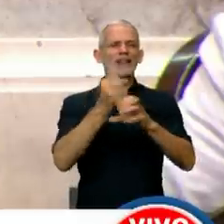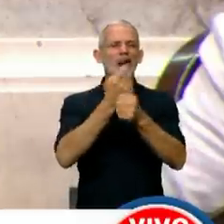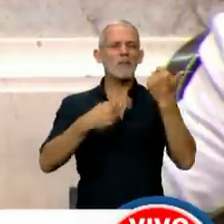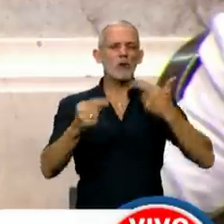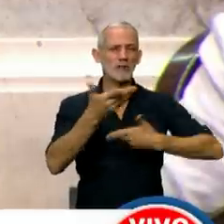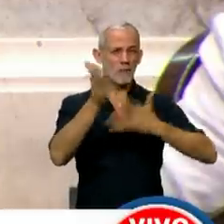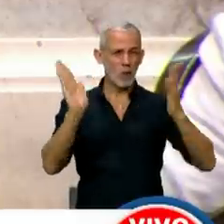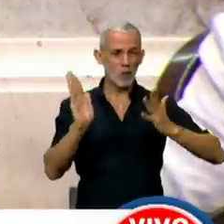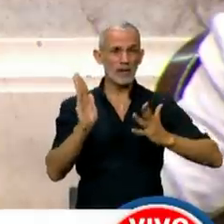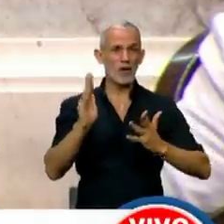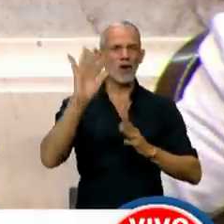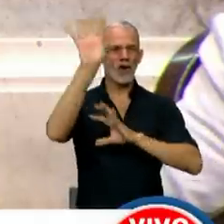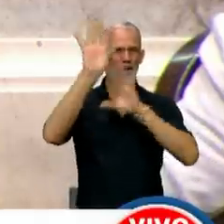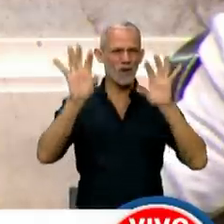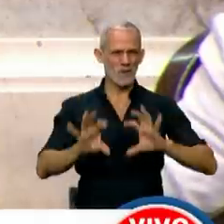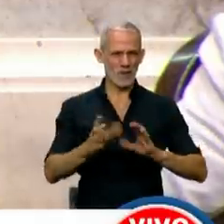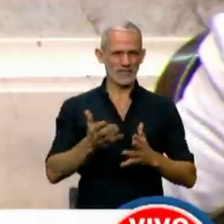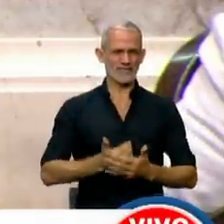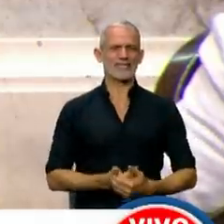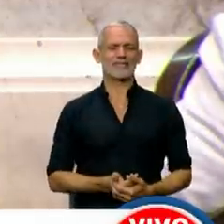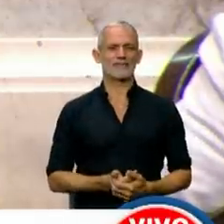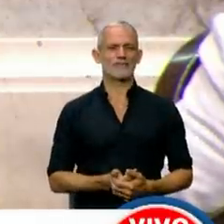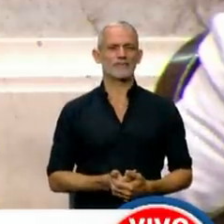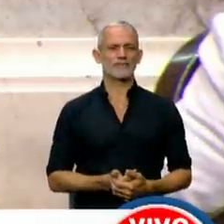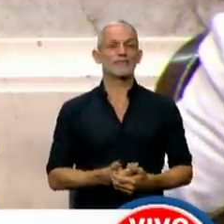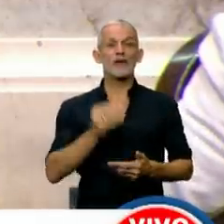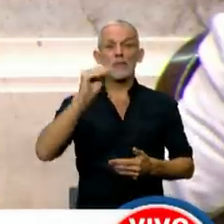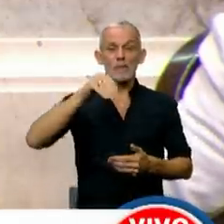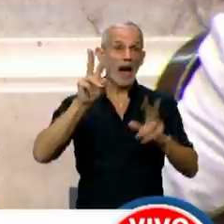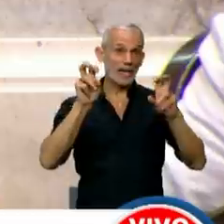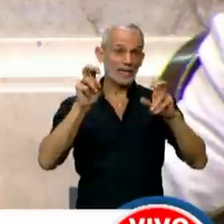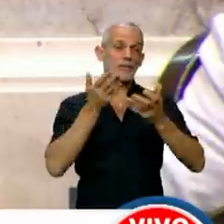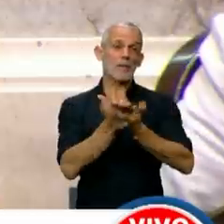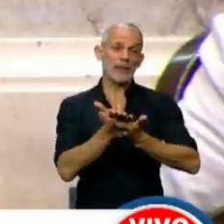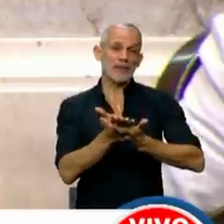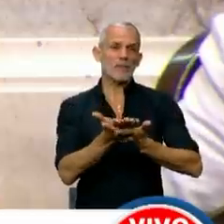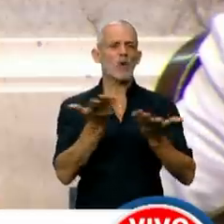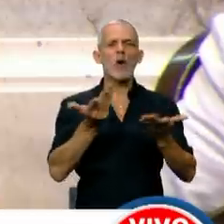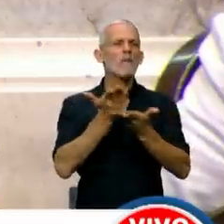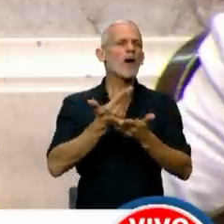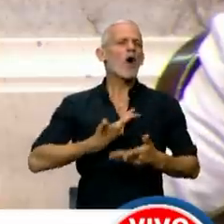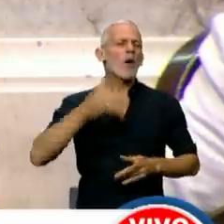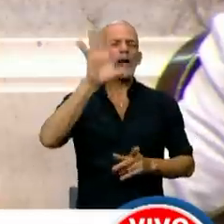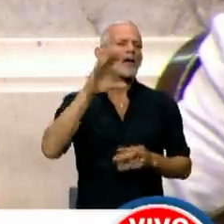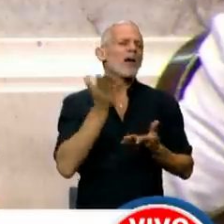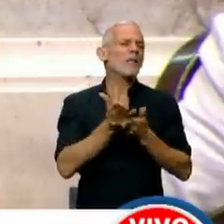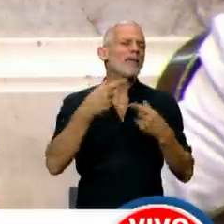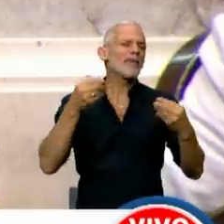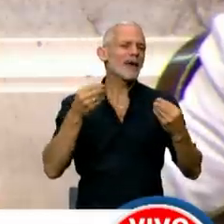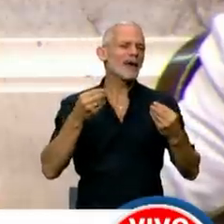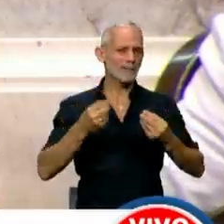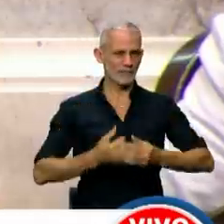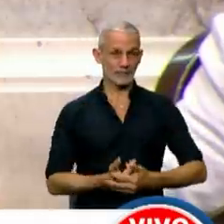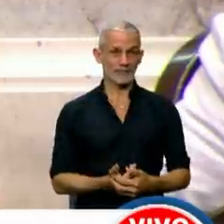público en la provincia que otra cuestión estamos pidiendo os piden los gobernadores bueno